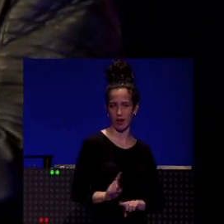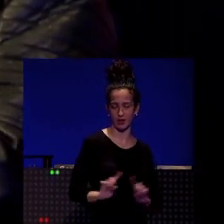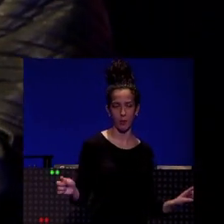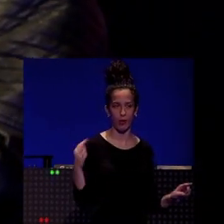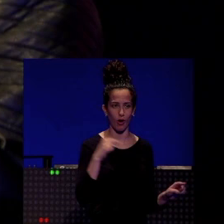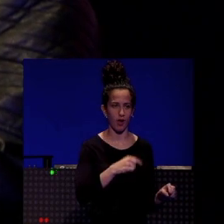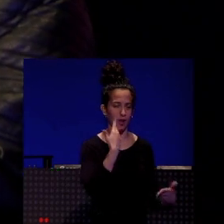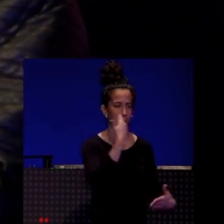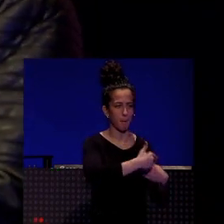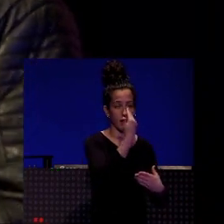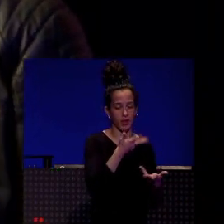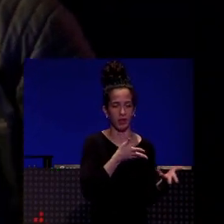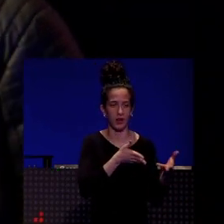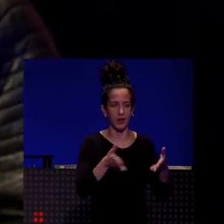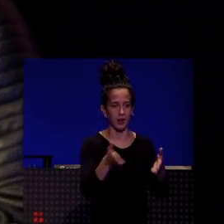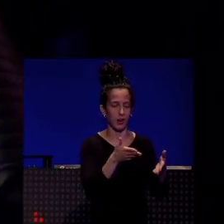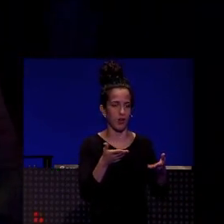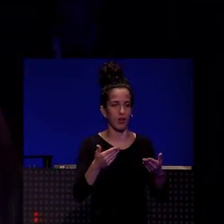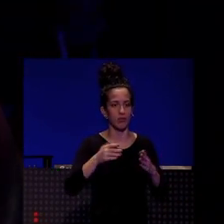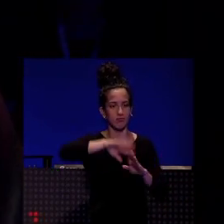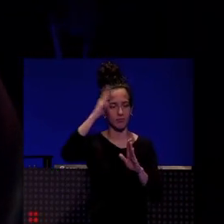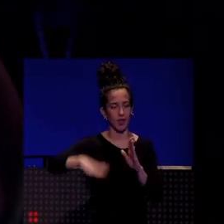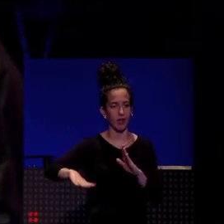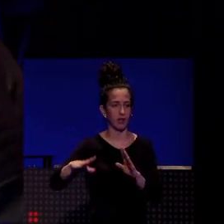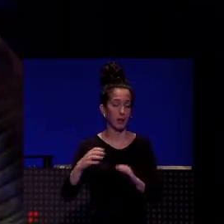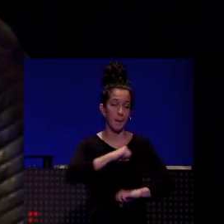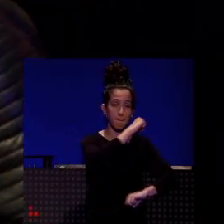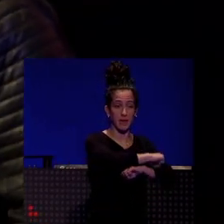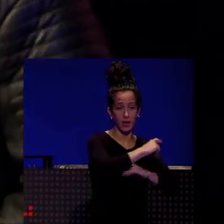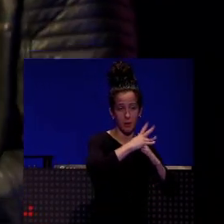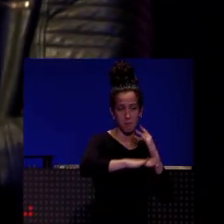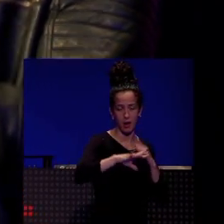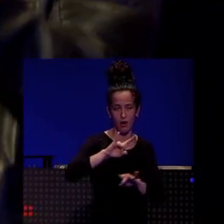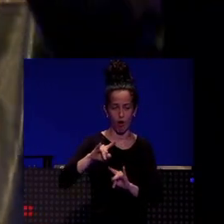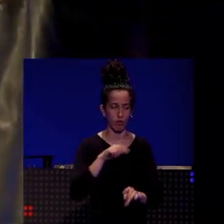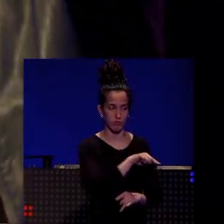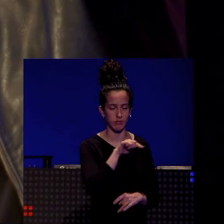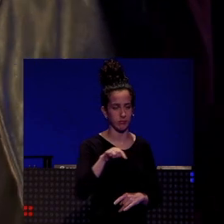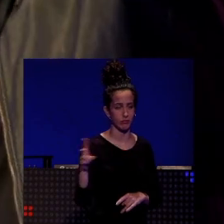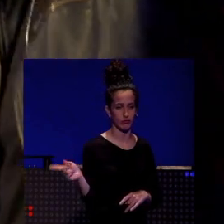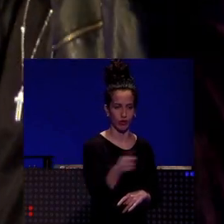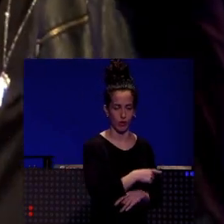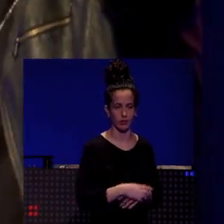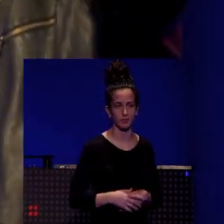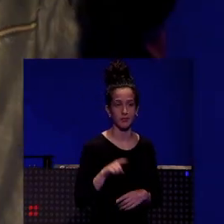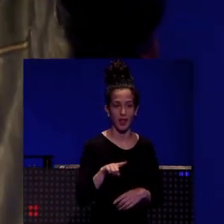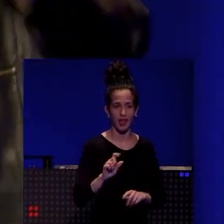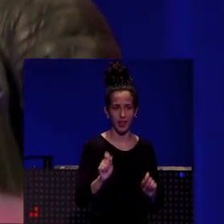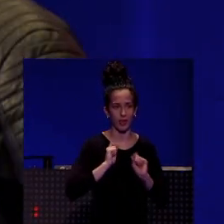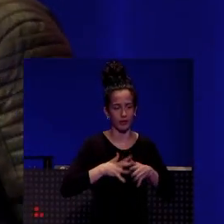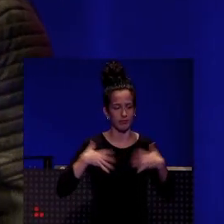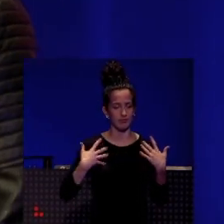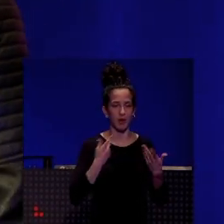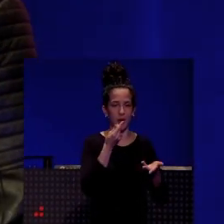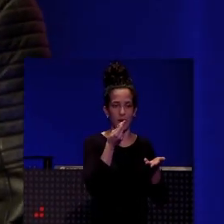plomo ella ventana mar oro ella fue la dinamita de estos poemas mis domingos